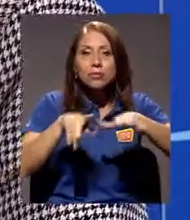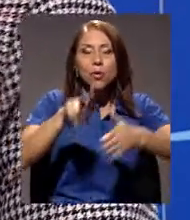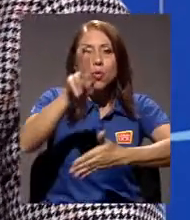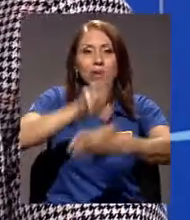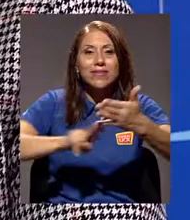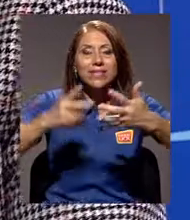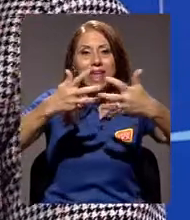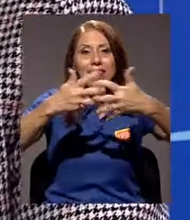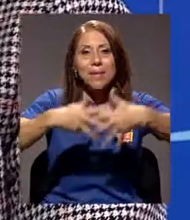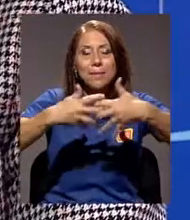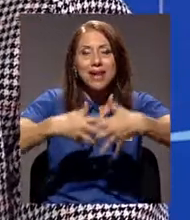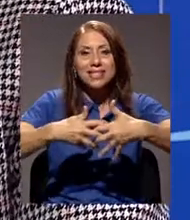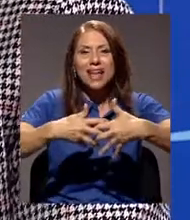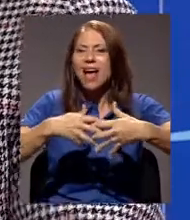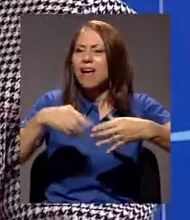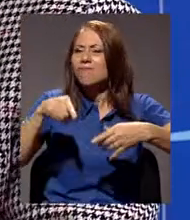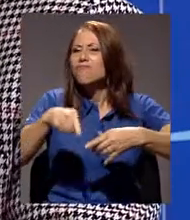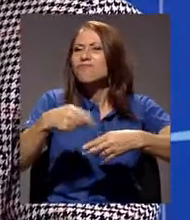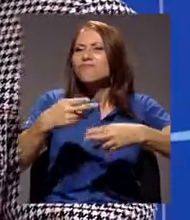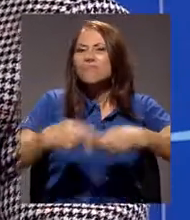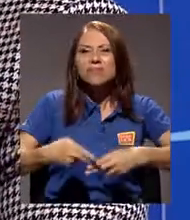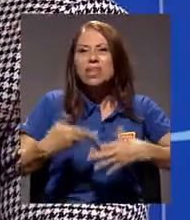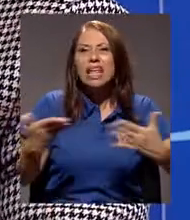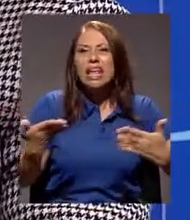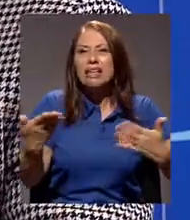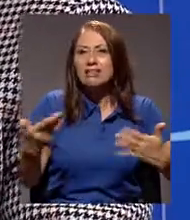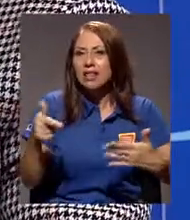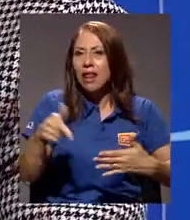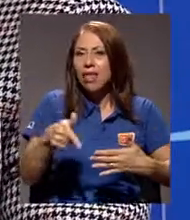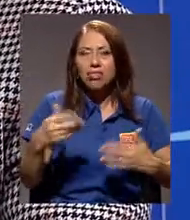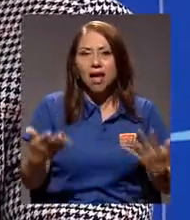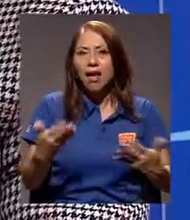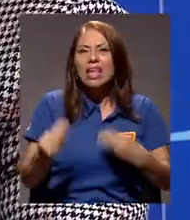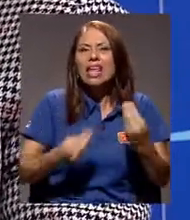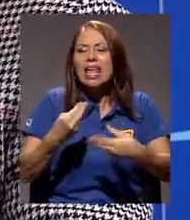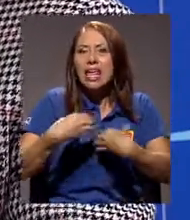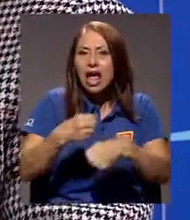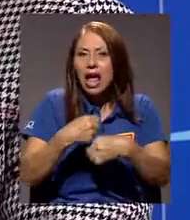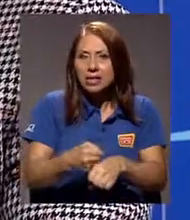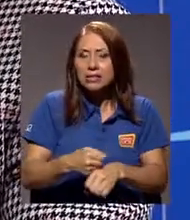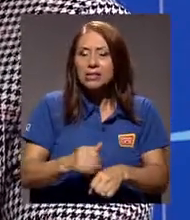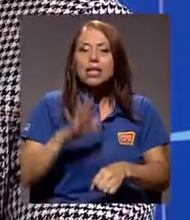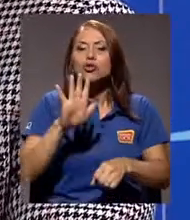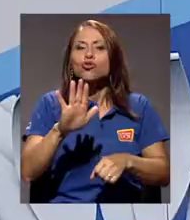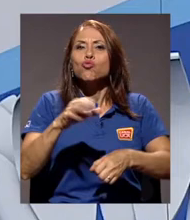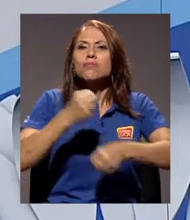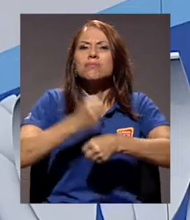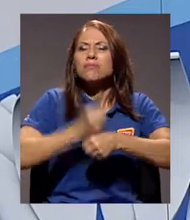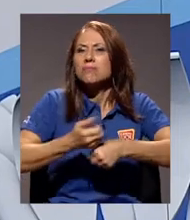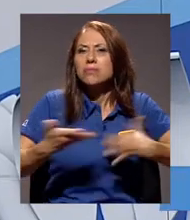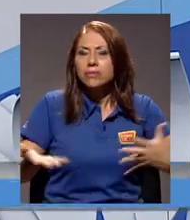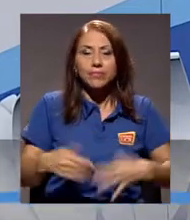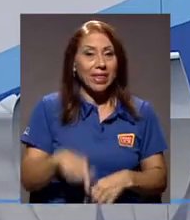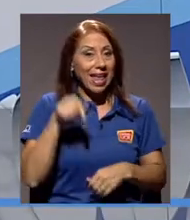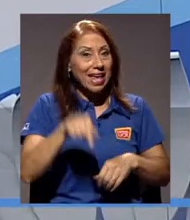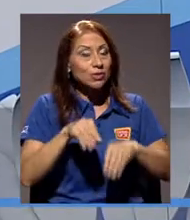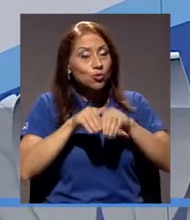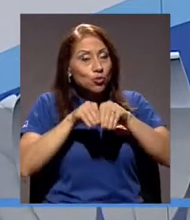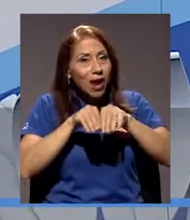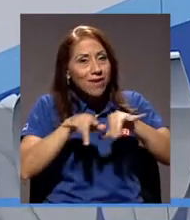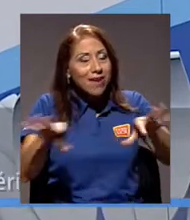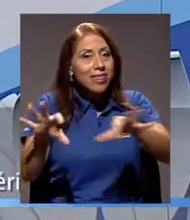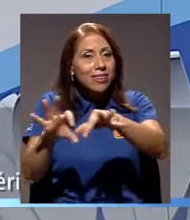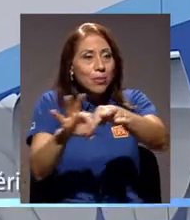llama contamos un poco a nuestros televidentes de qué se trata a qué se dedican cuál es su campo de acción o la vida estás en una red iberoamericana